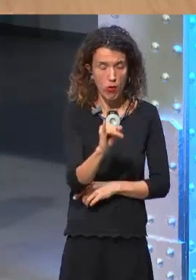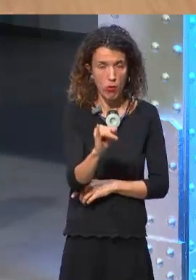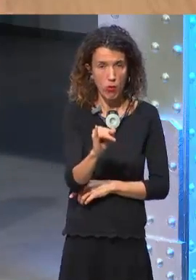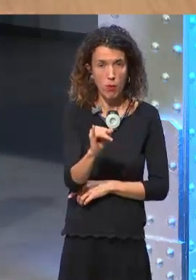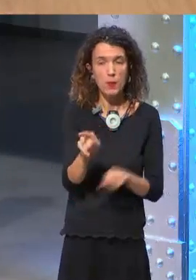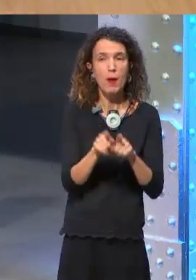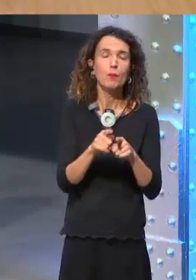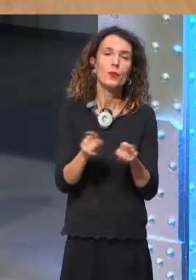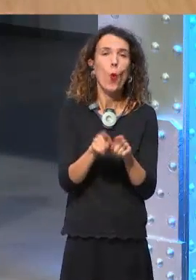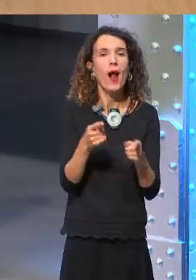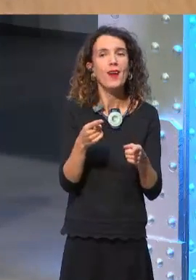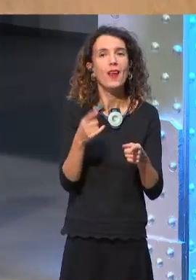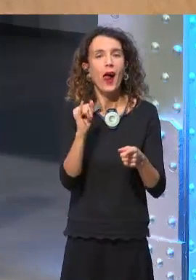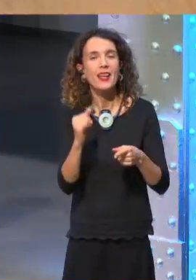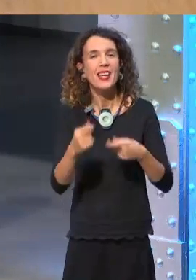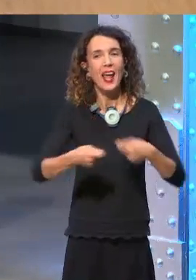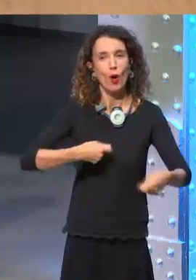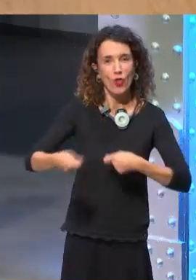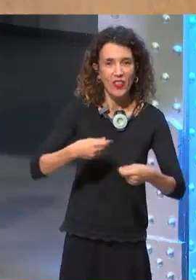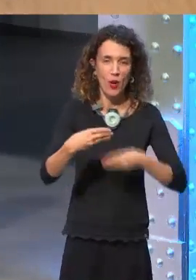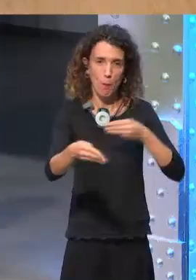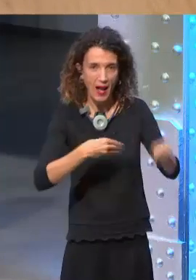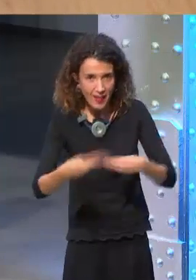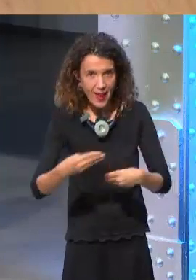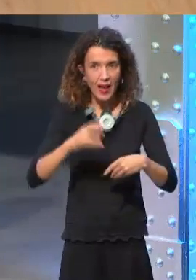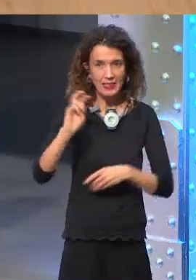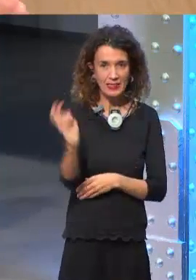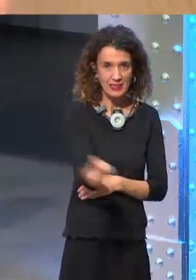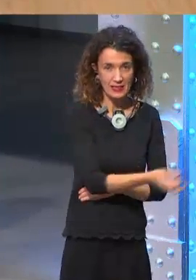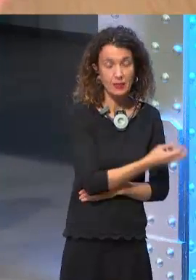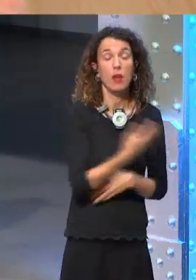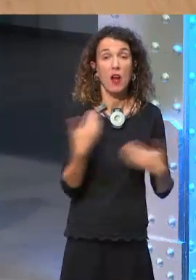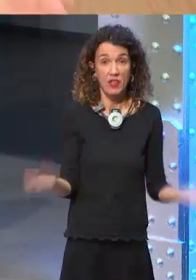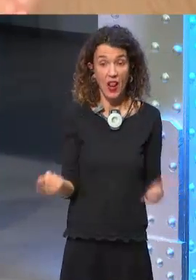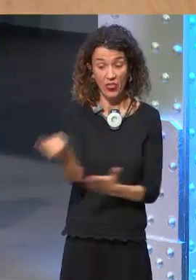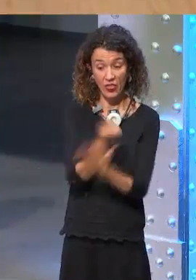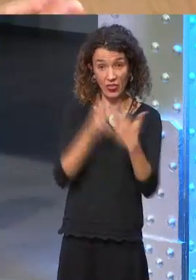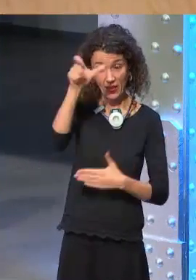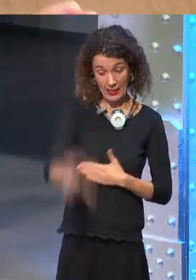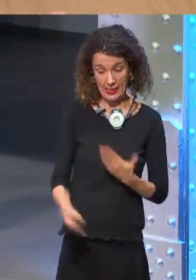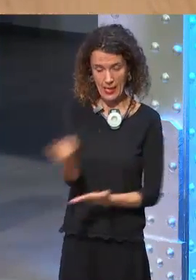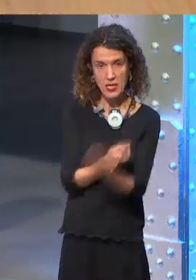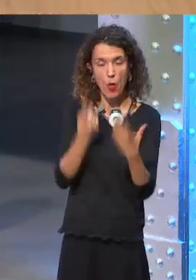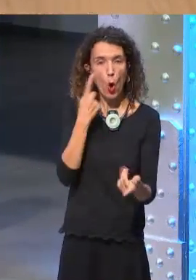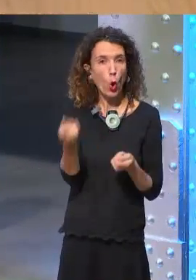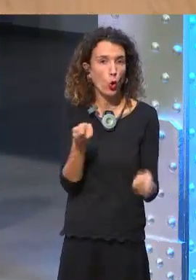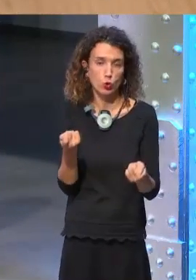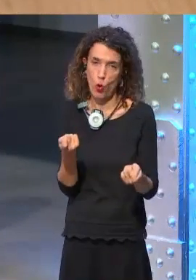Y siempre hay negociaciones, evidentemente, sobre materiales, etcétera, pero en última instancia el diseñador es el que